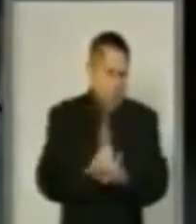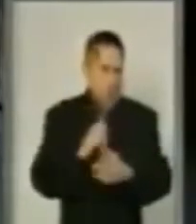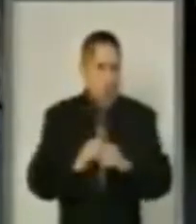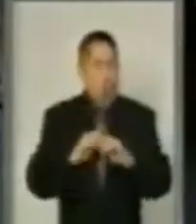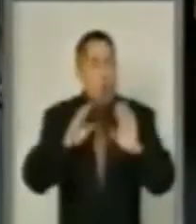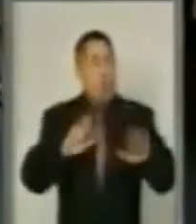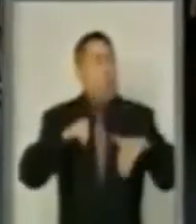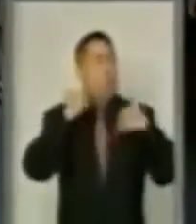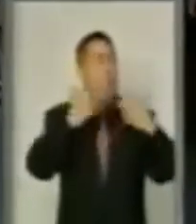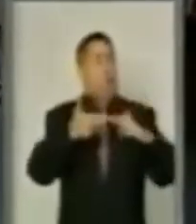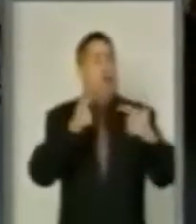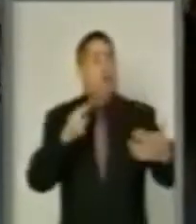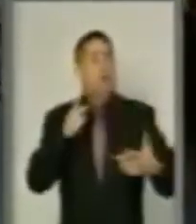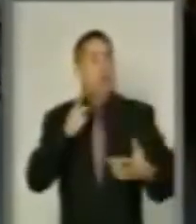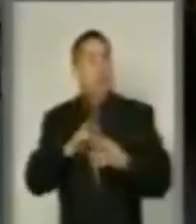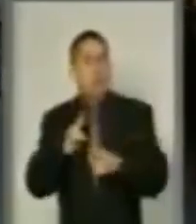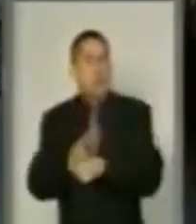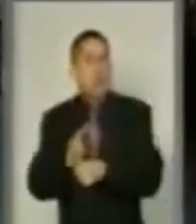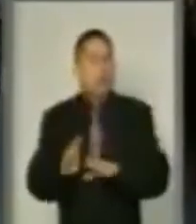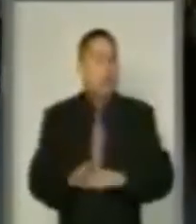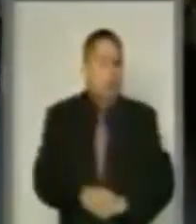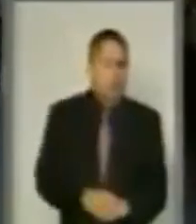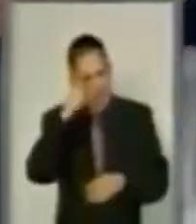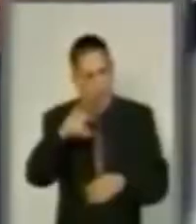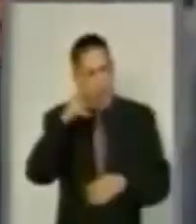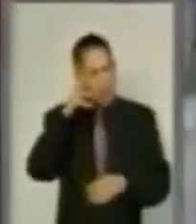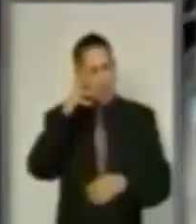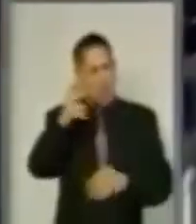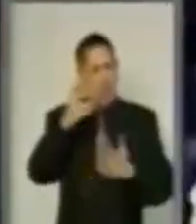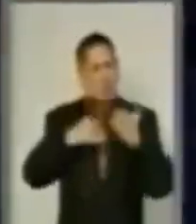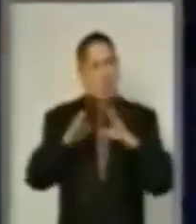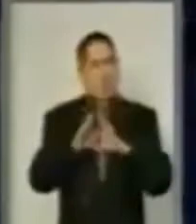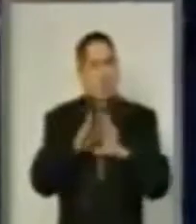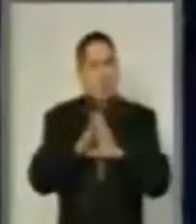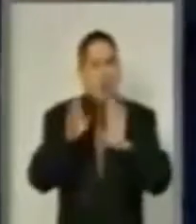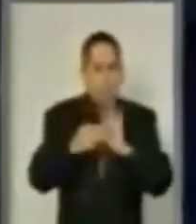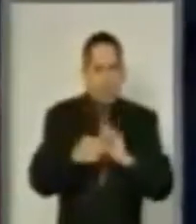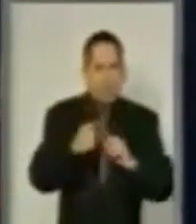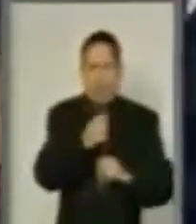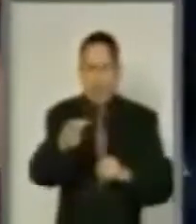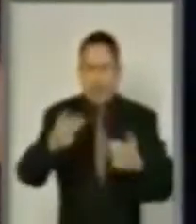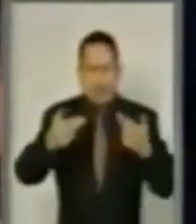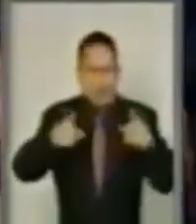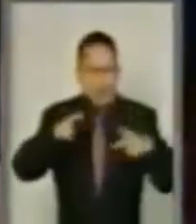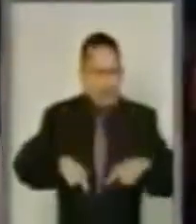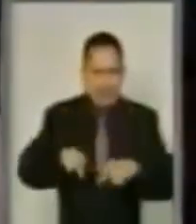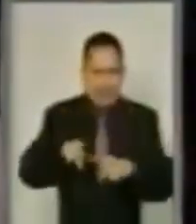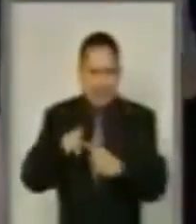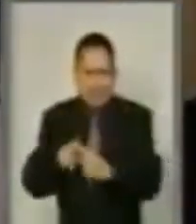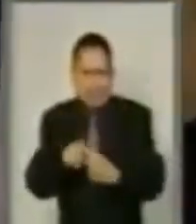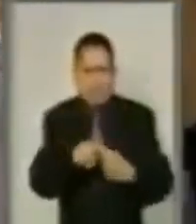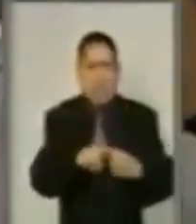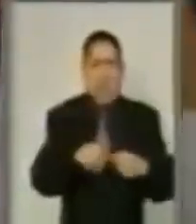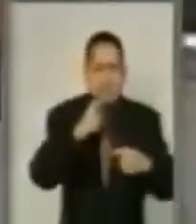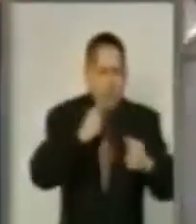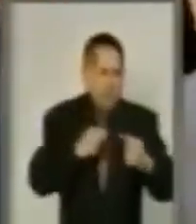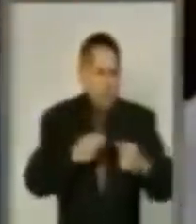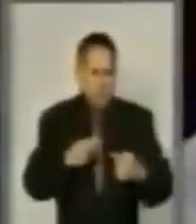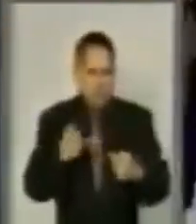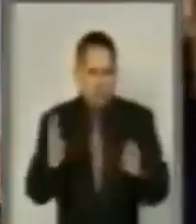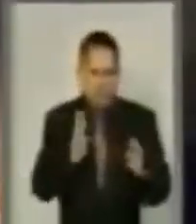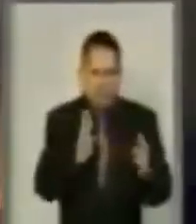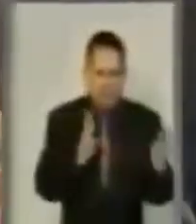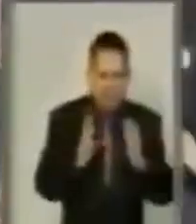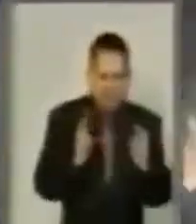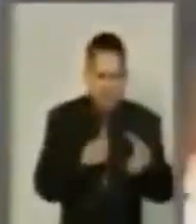en el Presidium y acudieron los secretarios de Relaciones Exteriores, Luis Videgaray, y de Economía, Ildefonso Guajardo Villarreal, así como el presidente de la